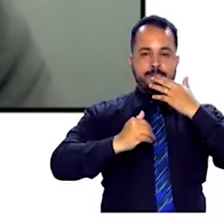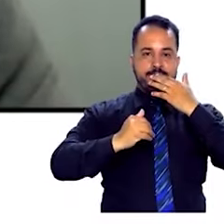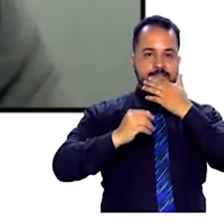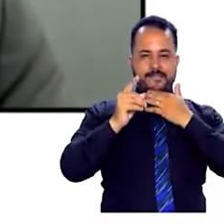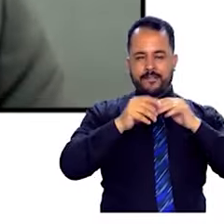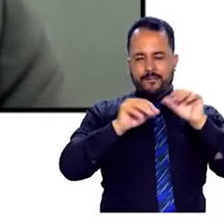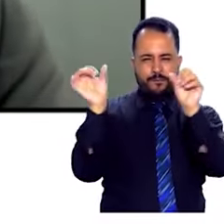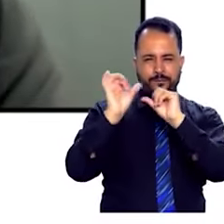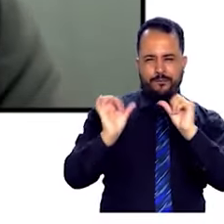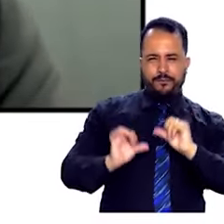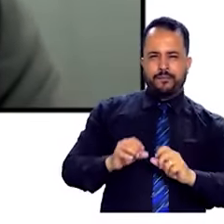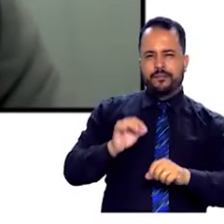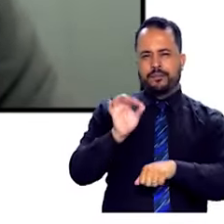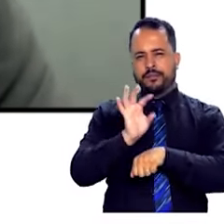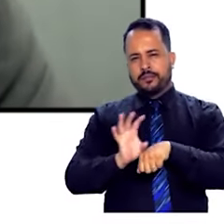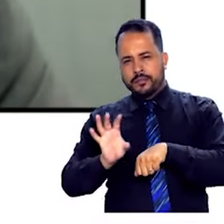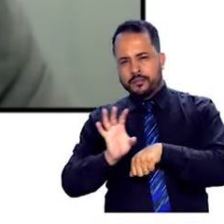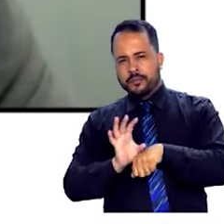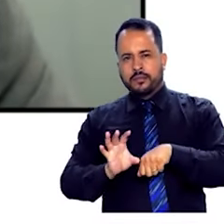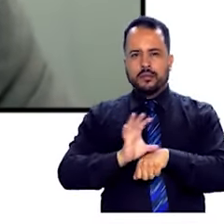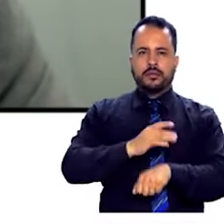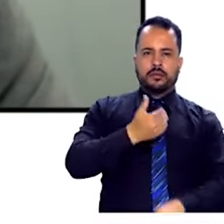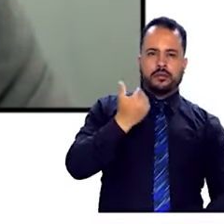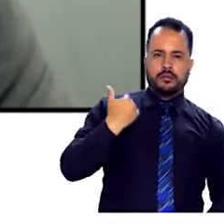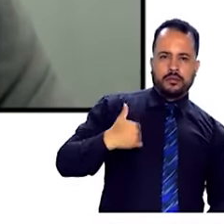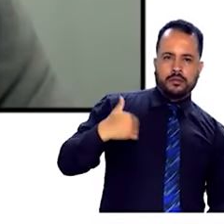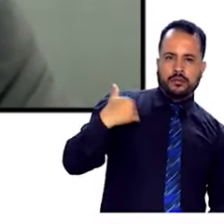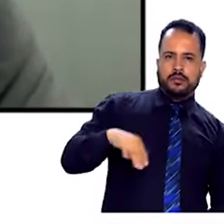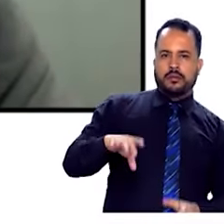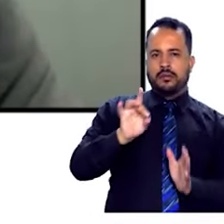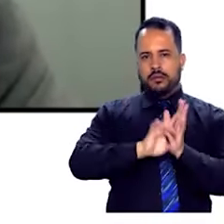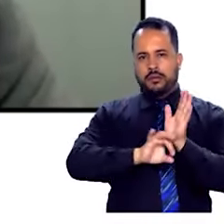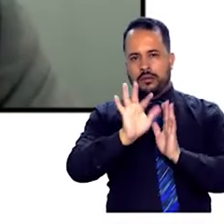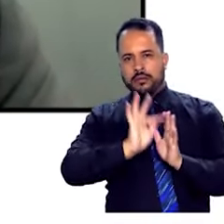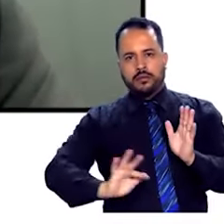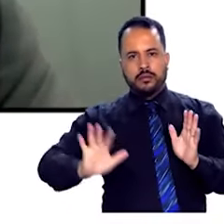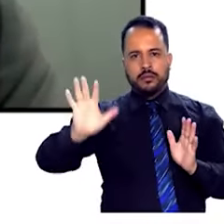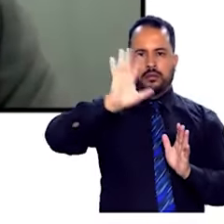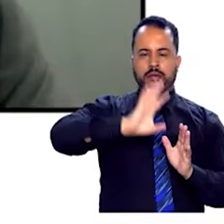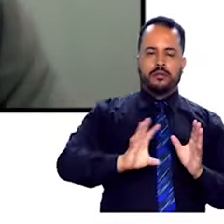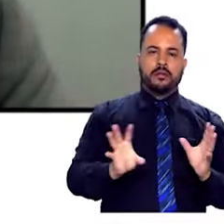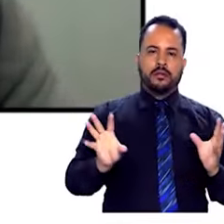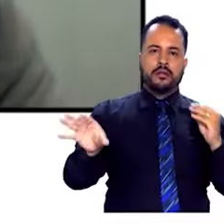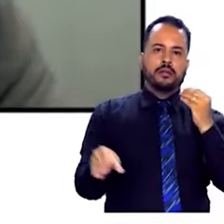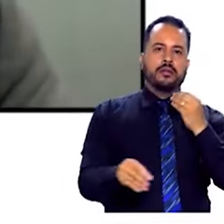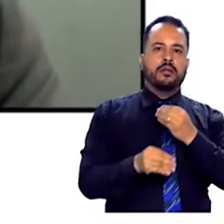Federal también incluye las convenciones internacionales por Loo elol de convencionalidad